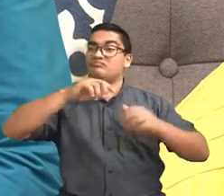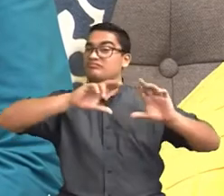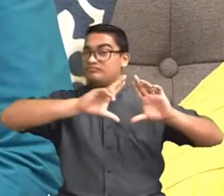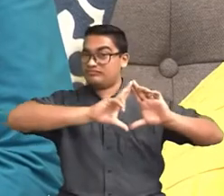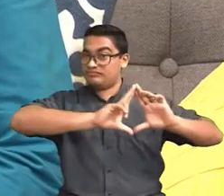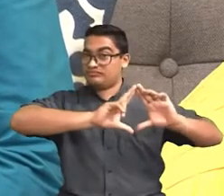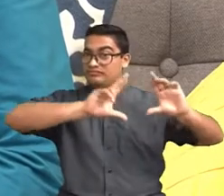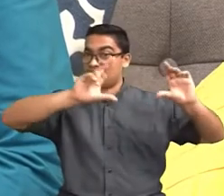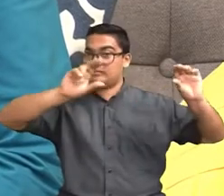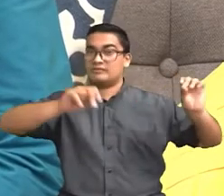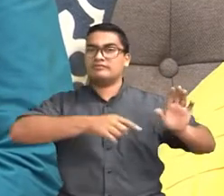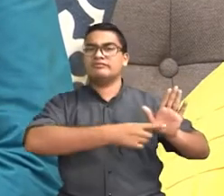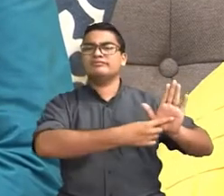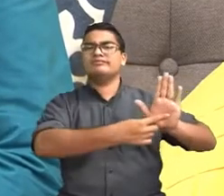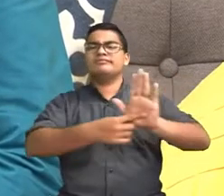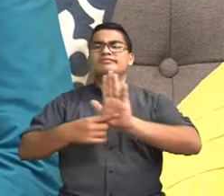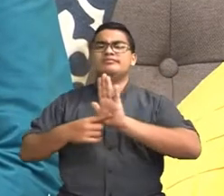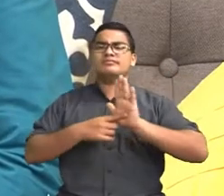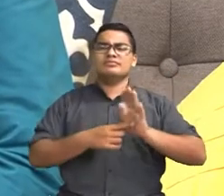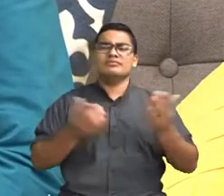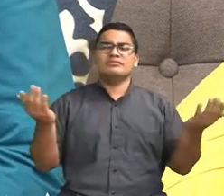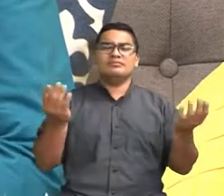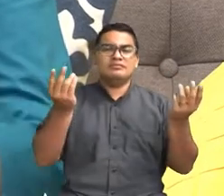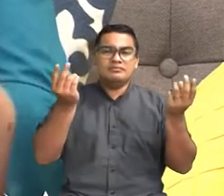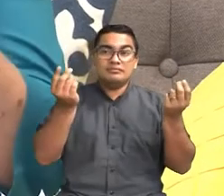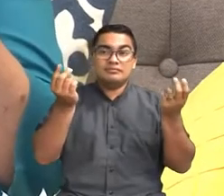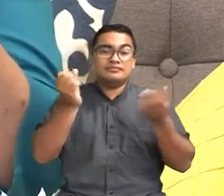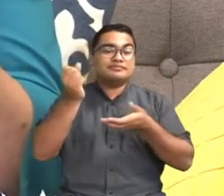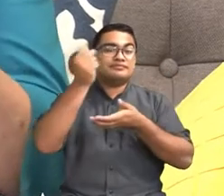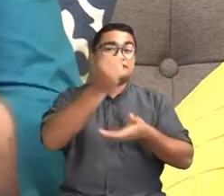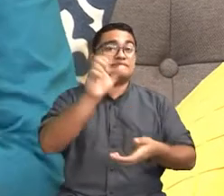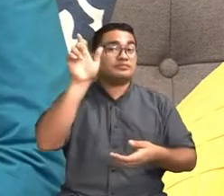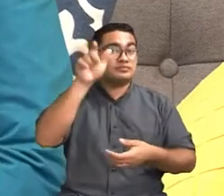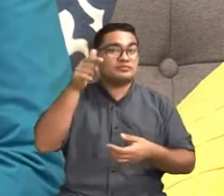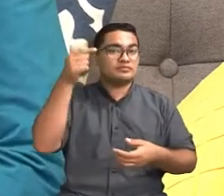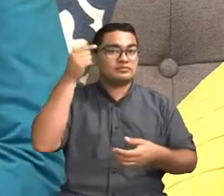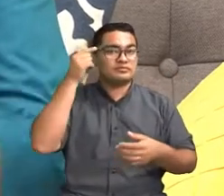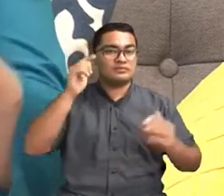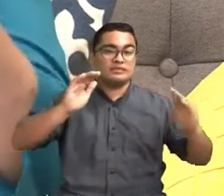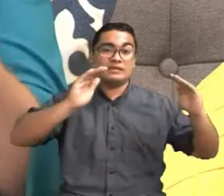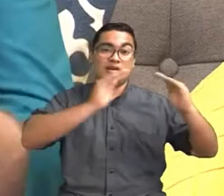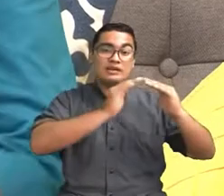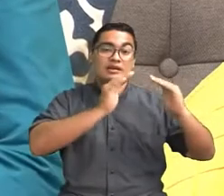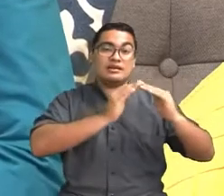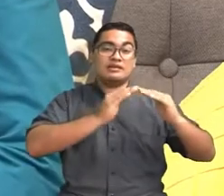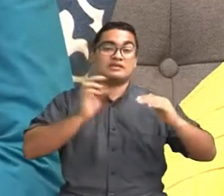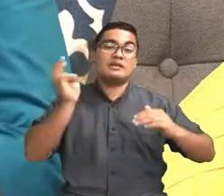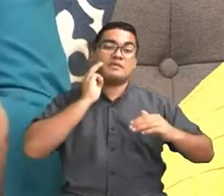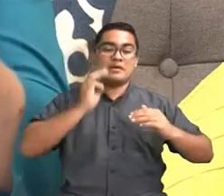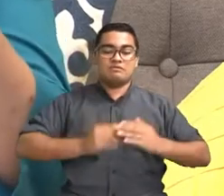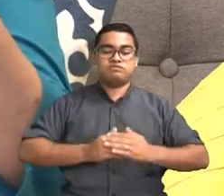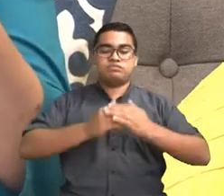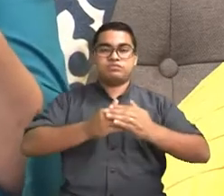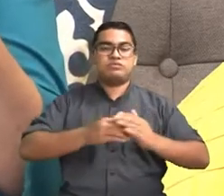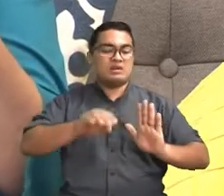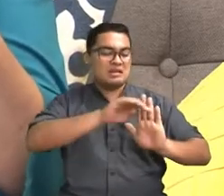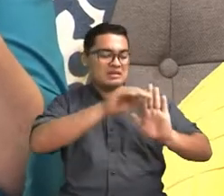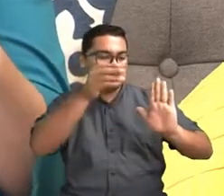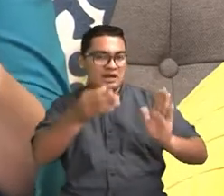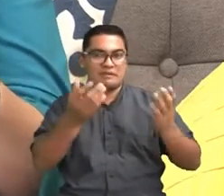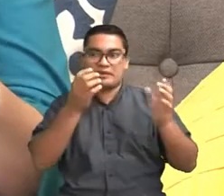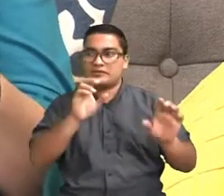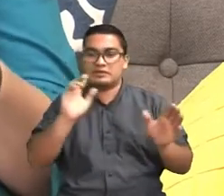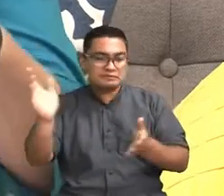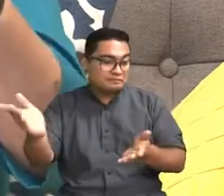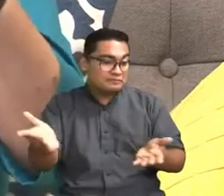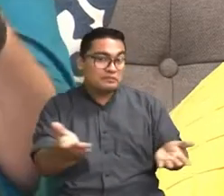la construcción de casas maternas, claro, en la habilitación de casas maternas, equipamiento. Y lo que significa en la vida. Para